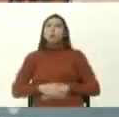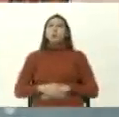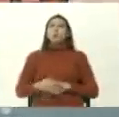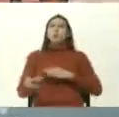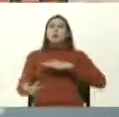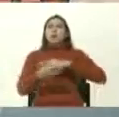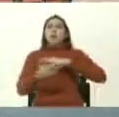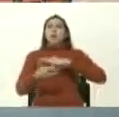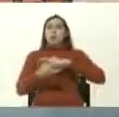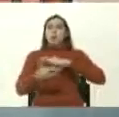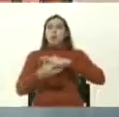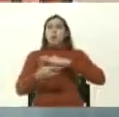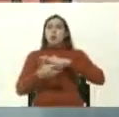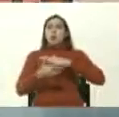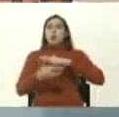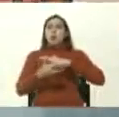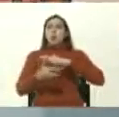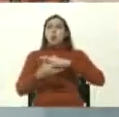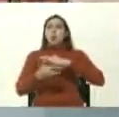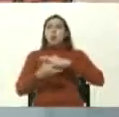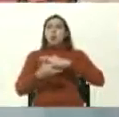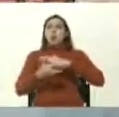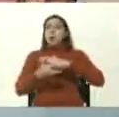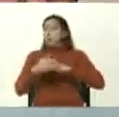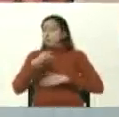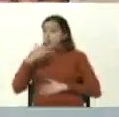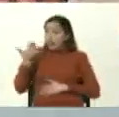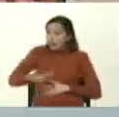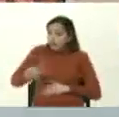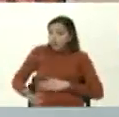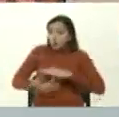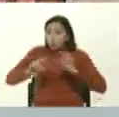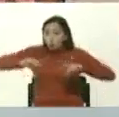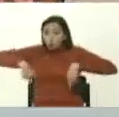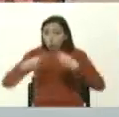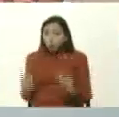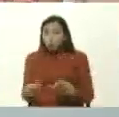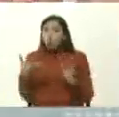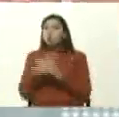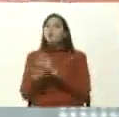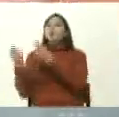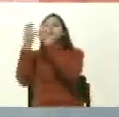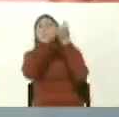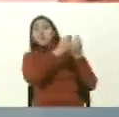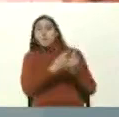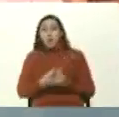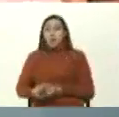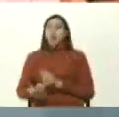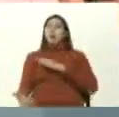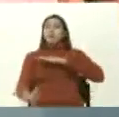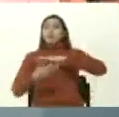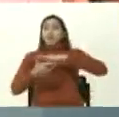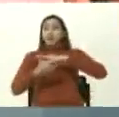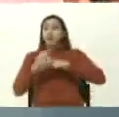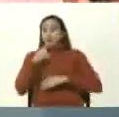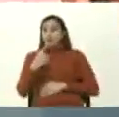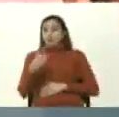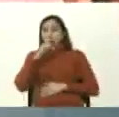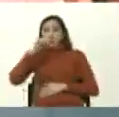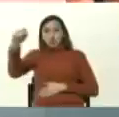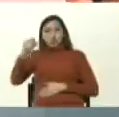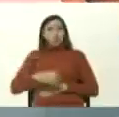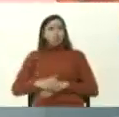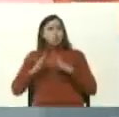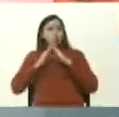electrónico. Esto es un hito histórico en Venezuela, enrumbado en el Bolívar digital. Como lo ha dicho el presidente Nicolás Maduro,